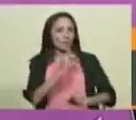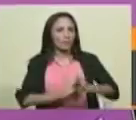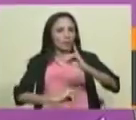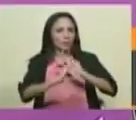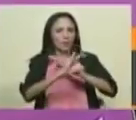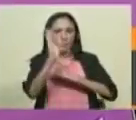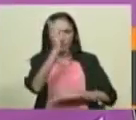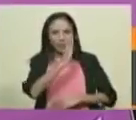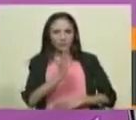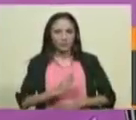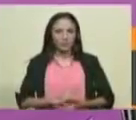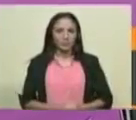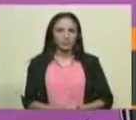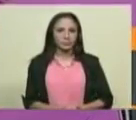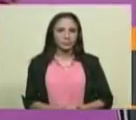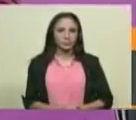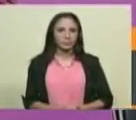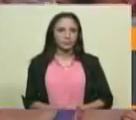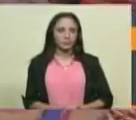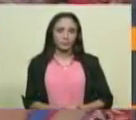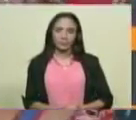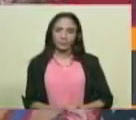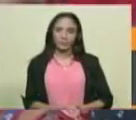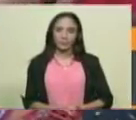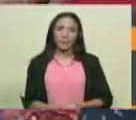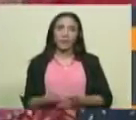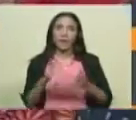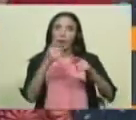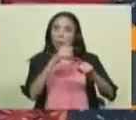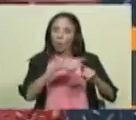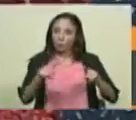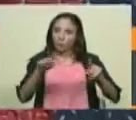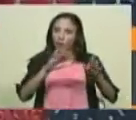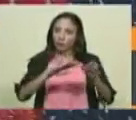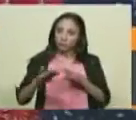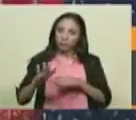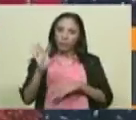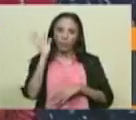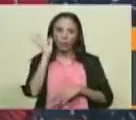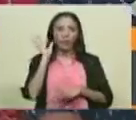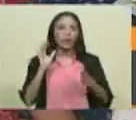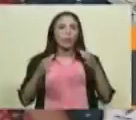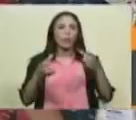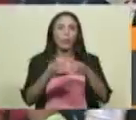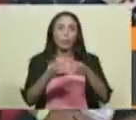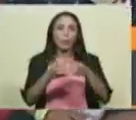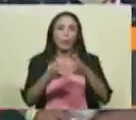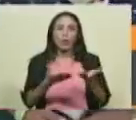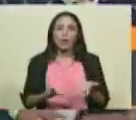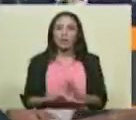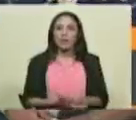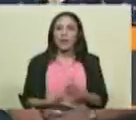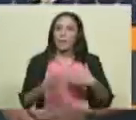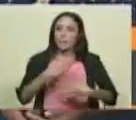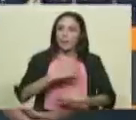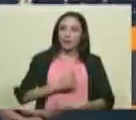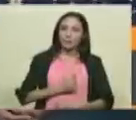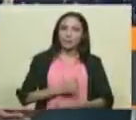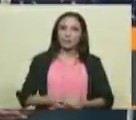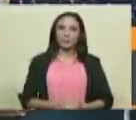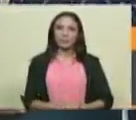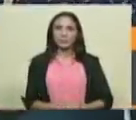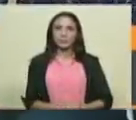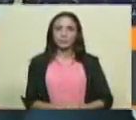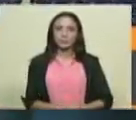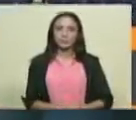Brasil. Sadeni Méndez, del Movimiento Nacional por la Esperanza. Axa Roxby, organizadora